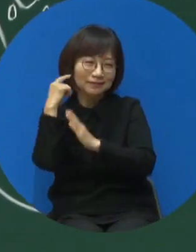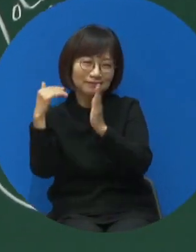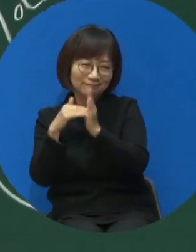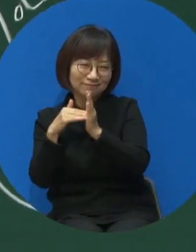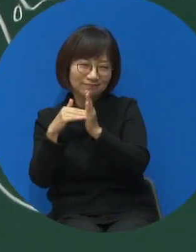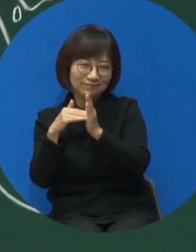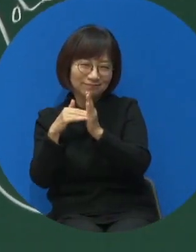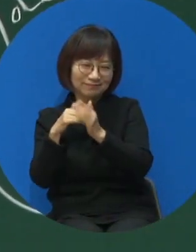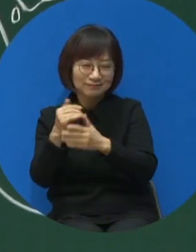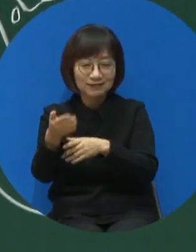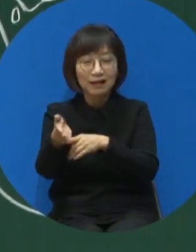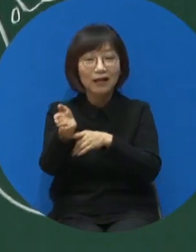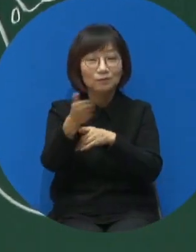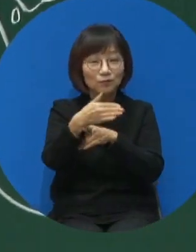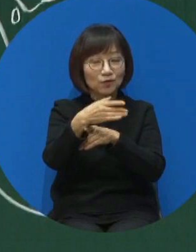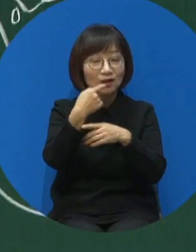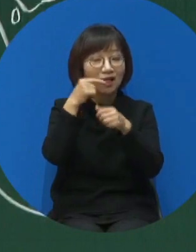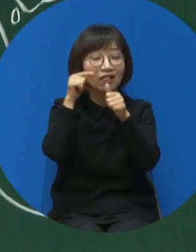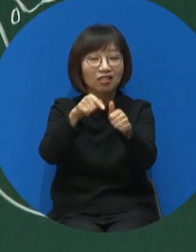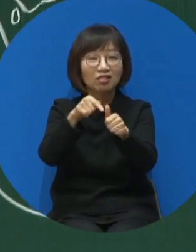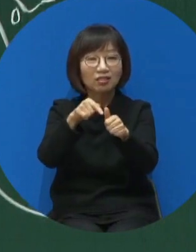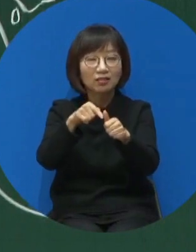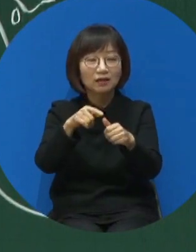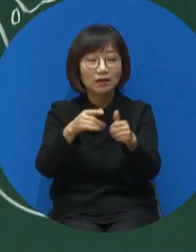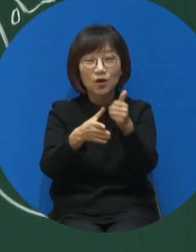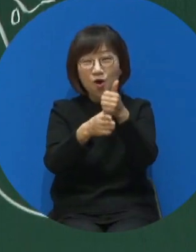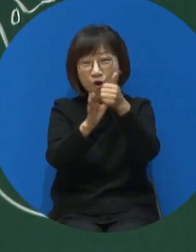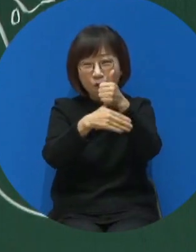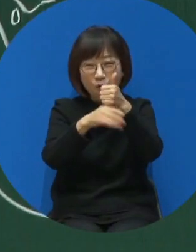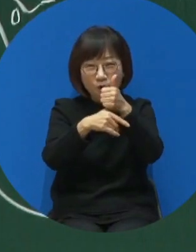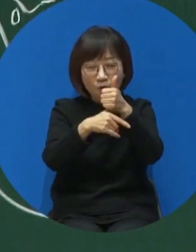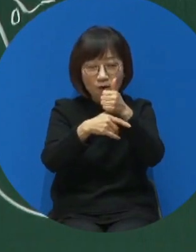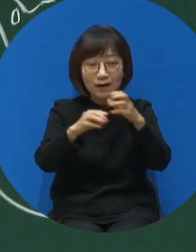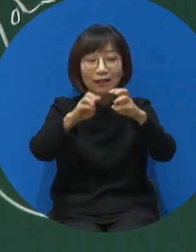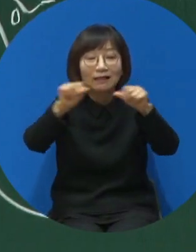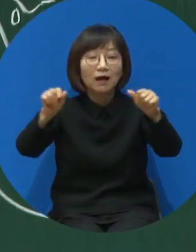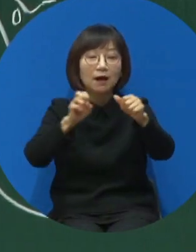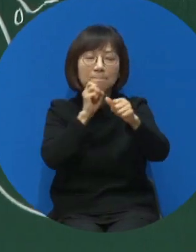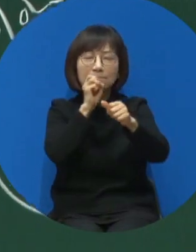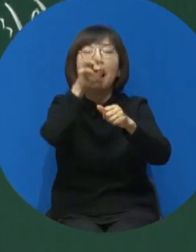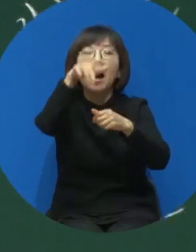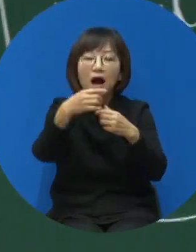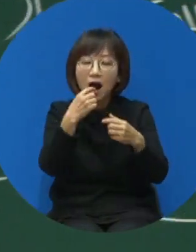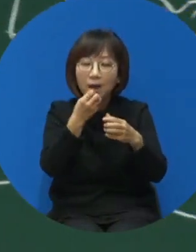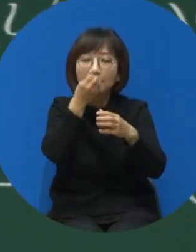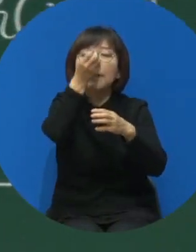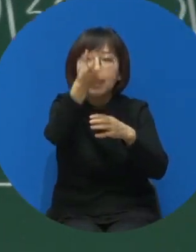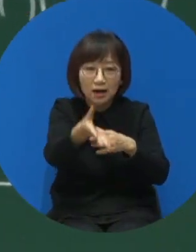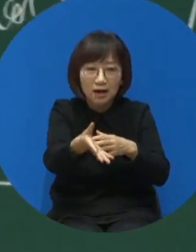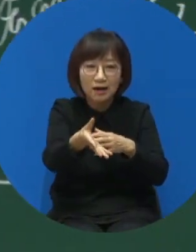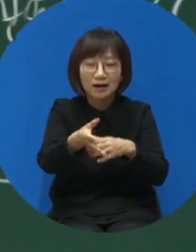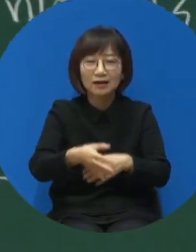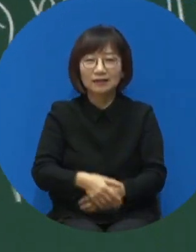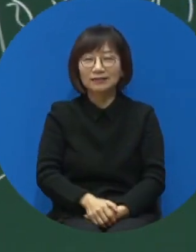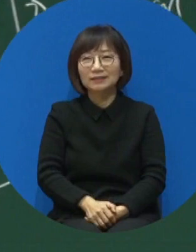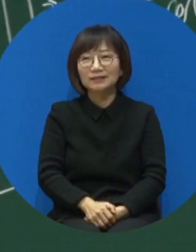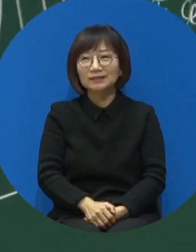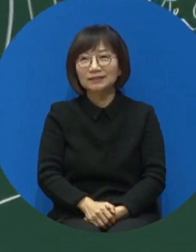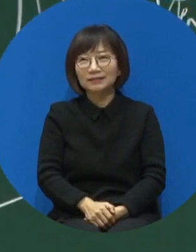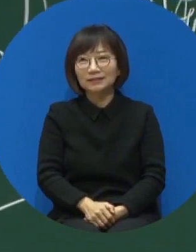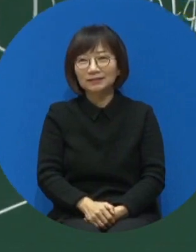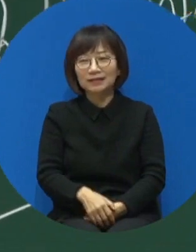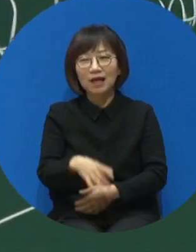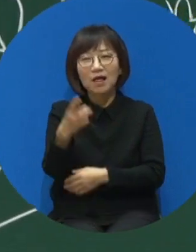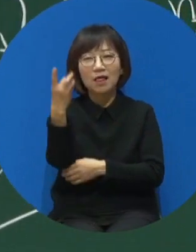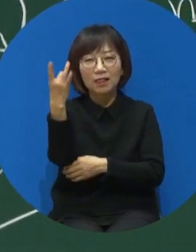fire & tours vemos que dios escucha su oración y ordenó a ese pez que vomitar a jonás que oigo toletero